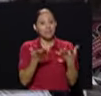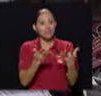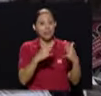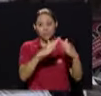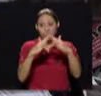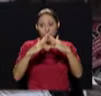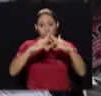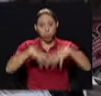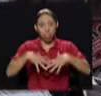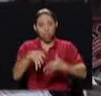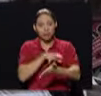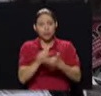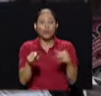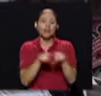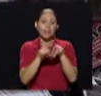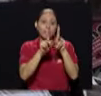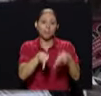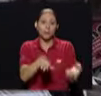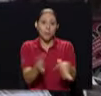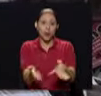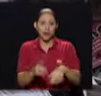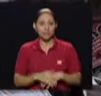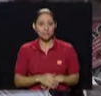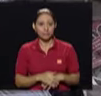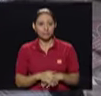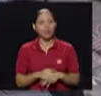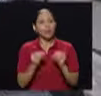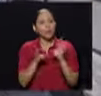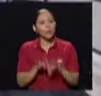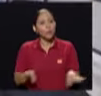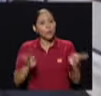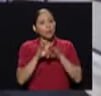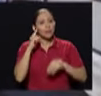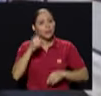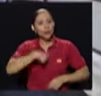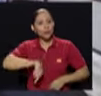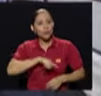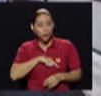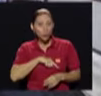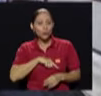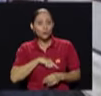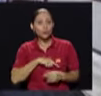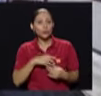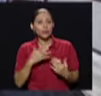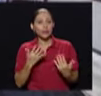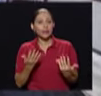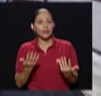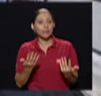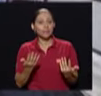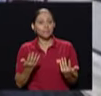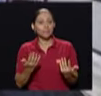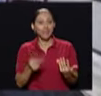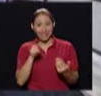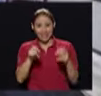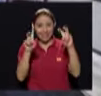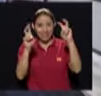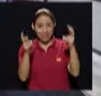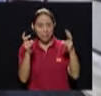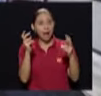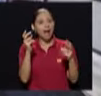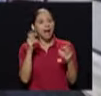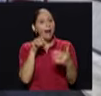de los bienes y también la pérdida de vidas humanas. Entonces, es muy importante para nosotros el retomar este